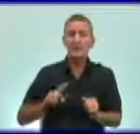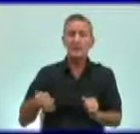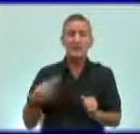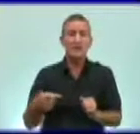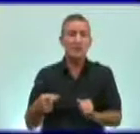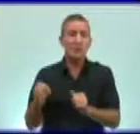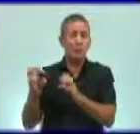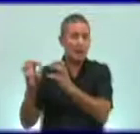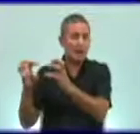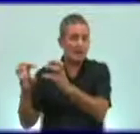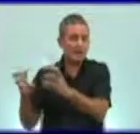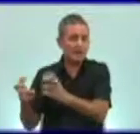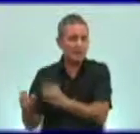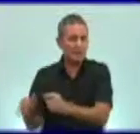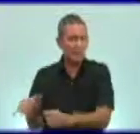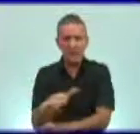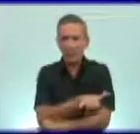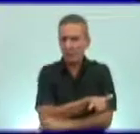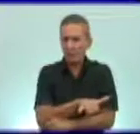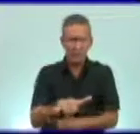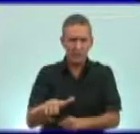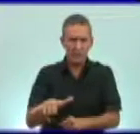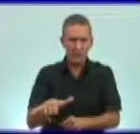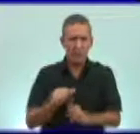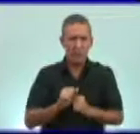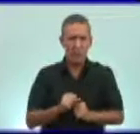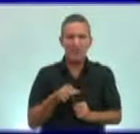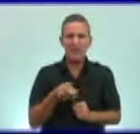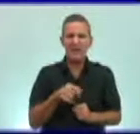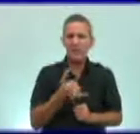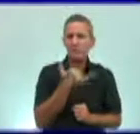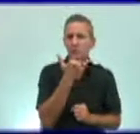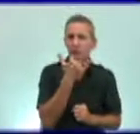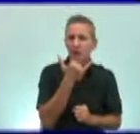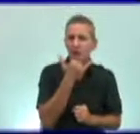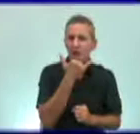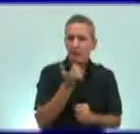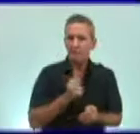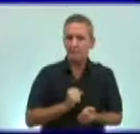magnitud. Y eso afecta, o por lo menos